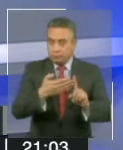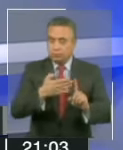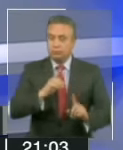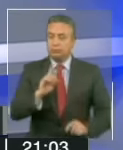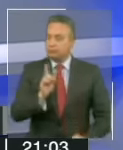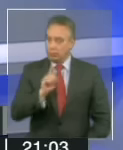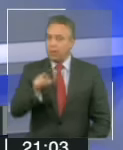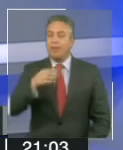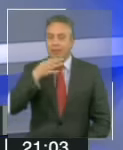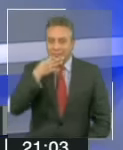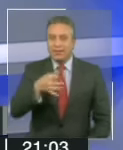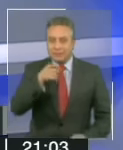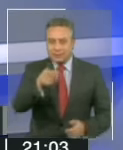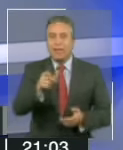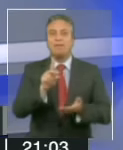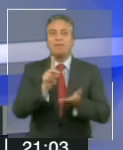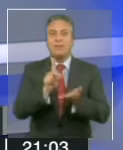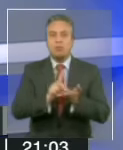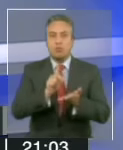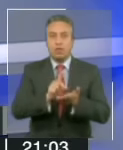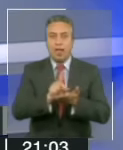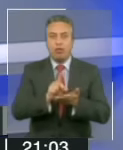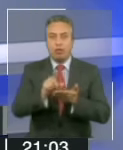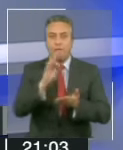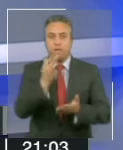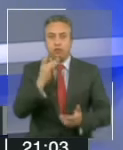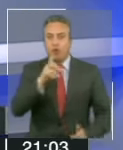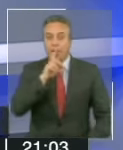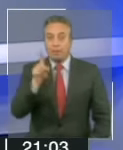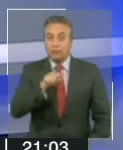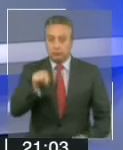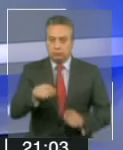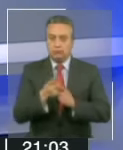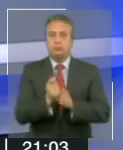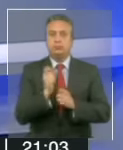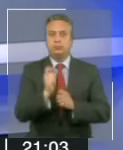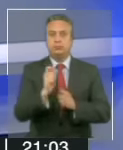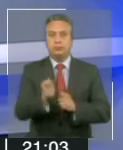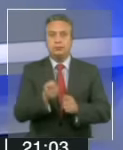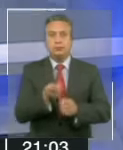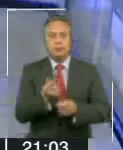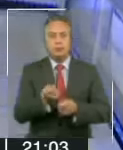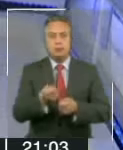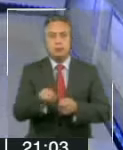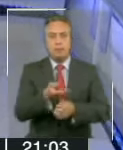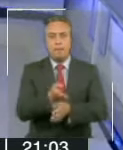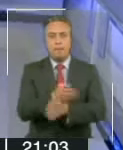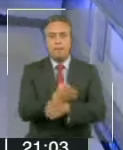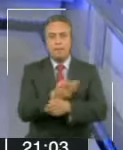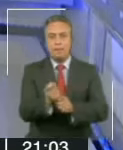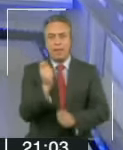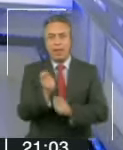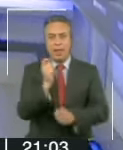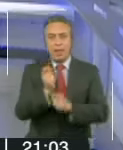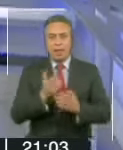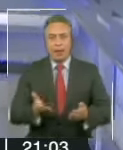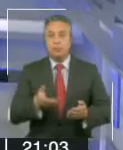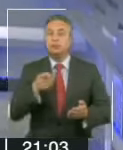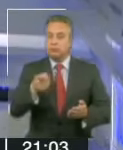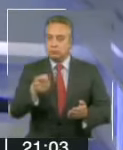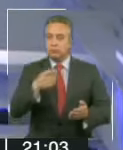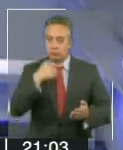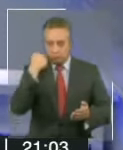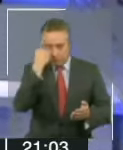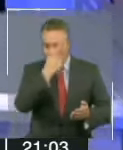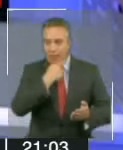Iván Fuentes que podrían resumir este caso de financiamiento de las pesqueras. Para ser justos, hay que reconocer que dio la cara,